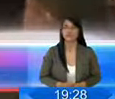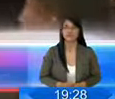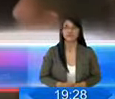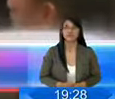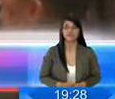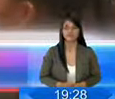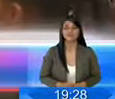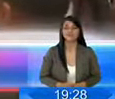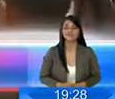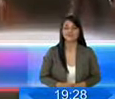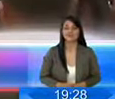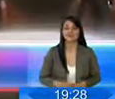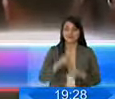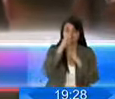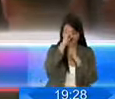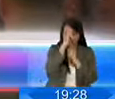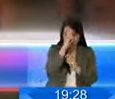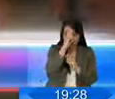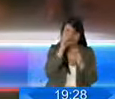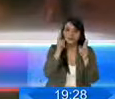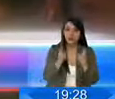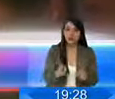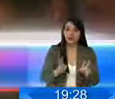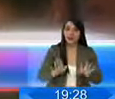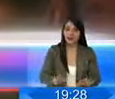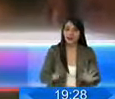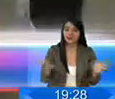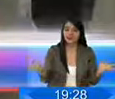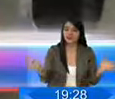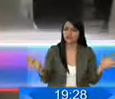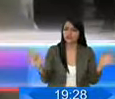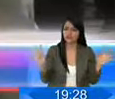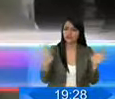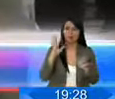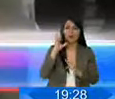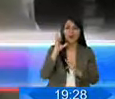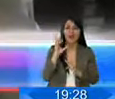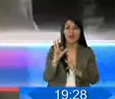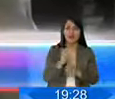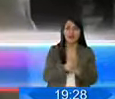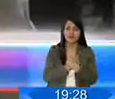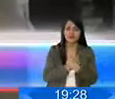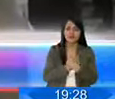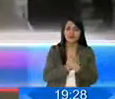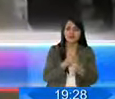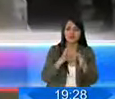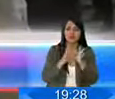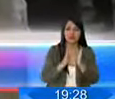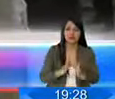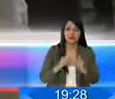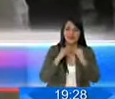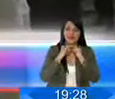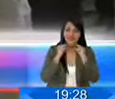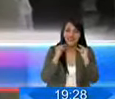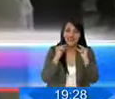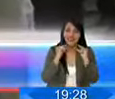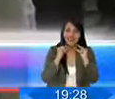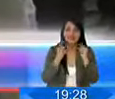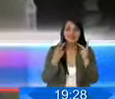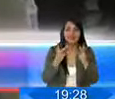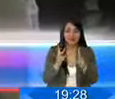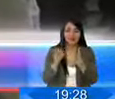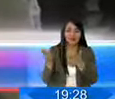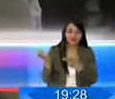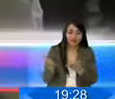Todo el tributo a un ser humano se juntaron en la inmensa solidaridad del pueblo azuayo. Sus compañeros de rezo y de evangelio le dieron